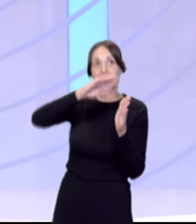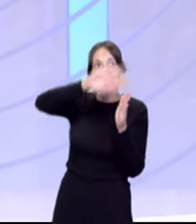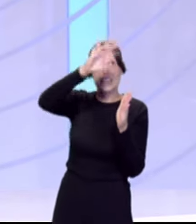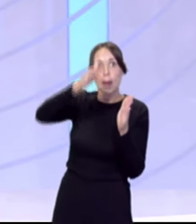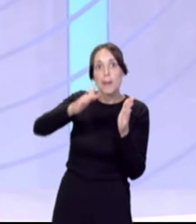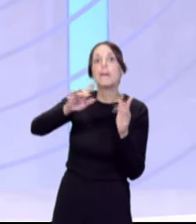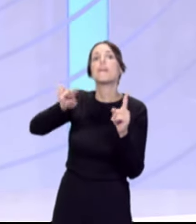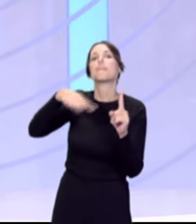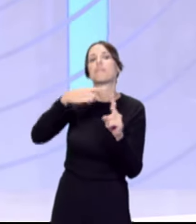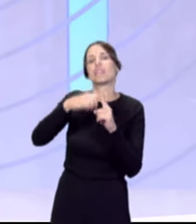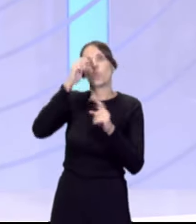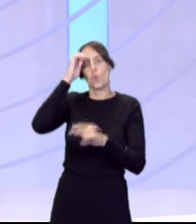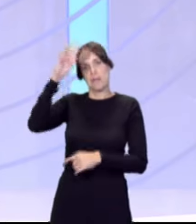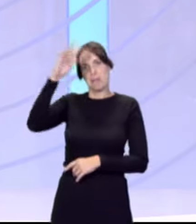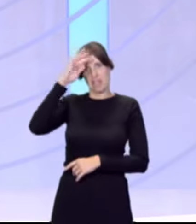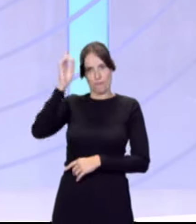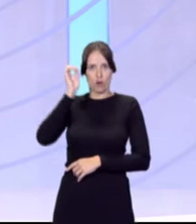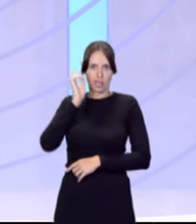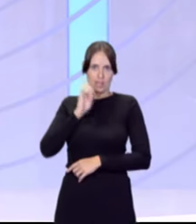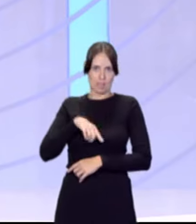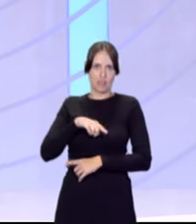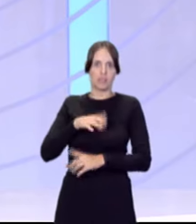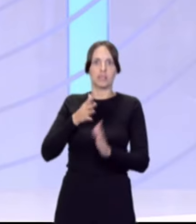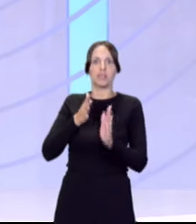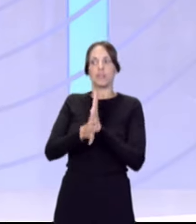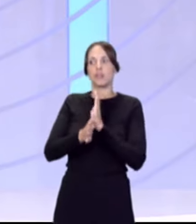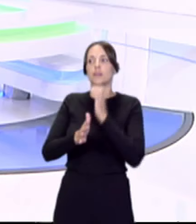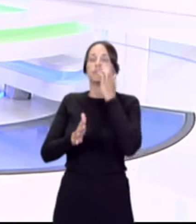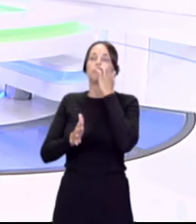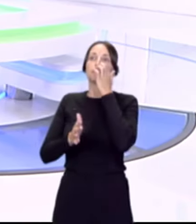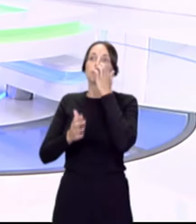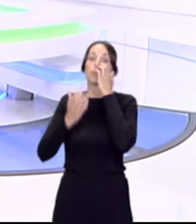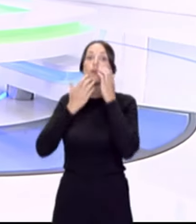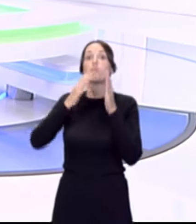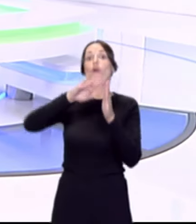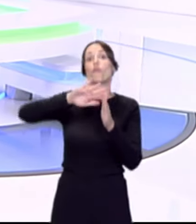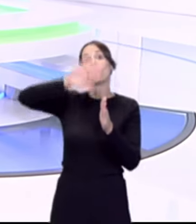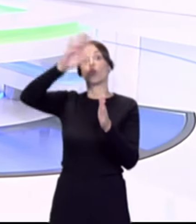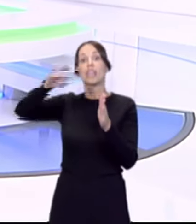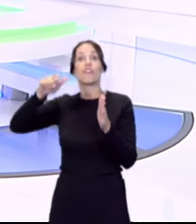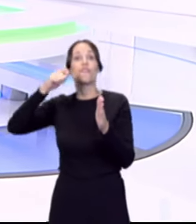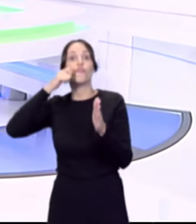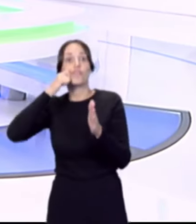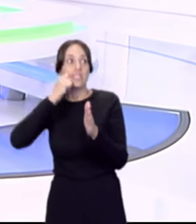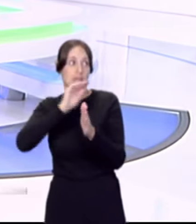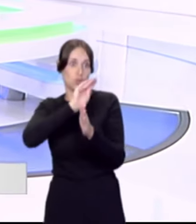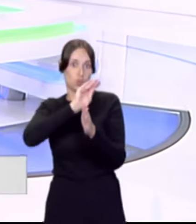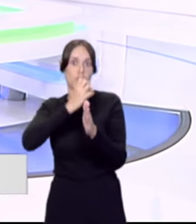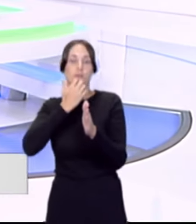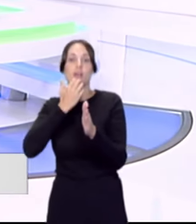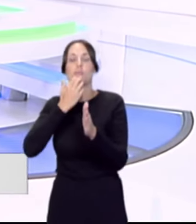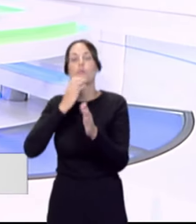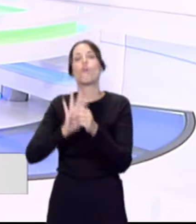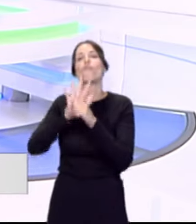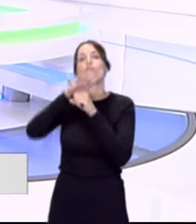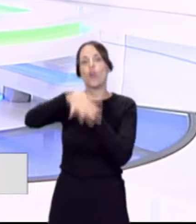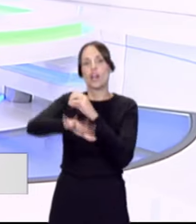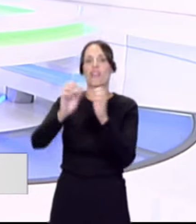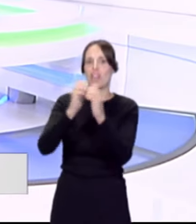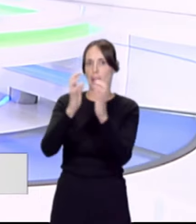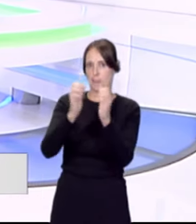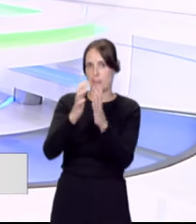la montaña física, pues en el caso de María Jesús, perdón, de María José, es el volcán de Cumbre Vieja, y en el caso